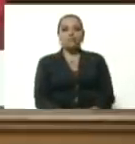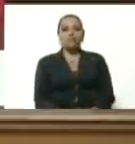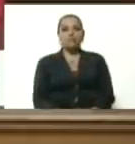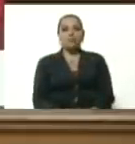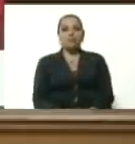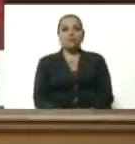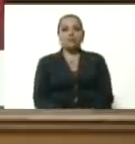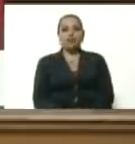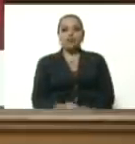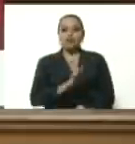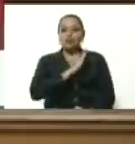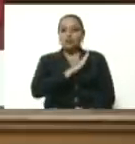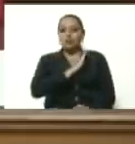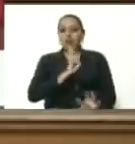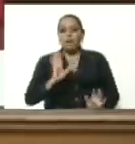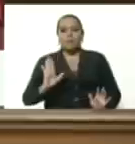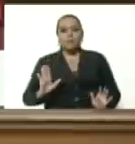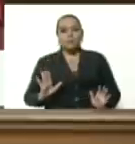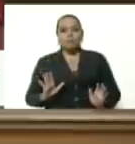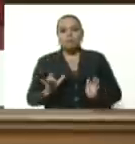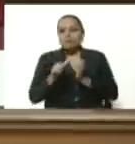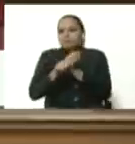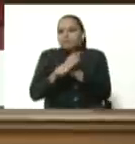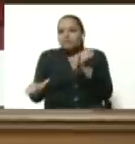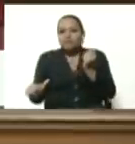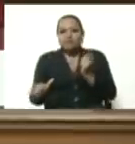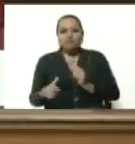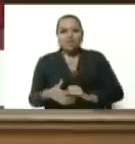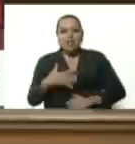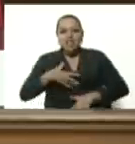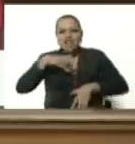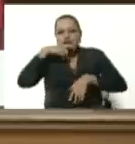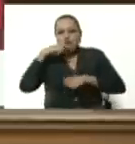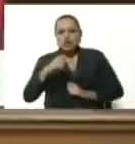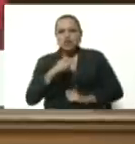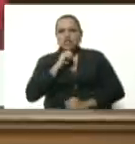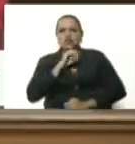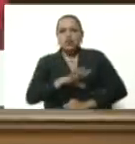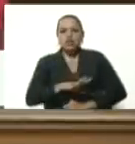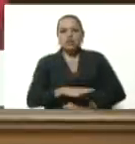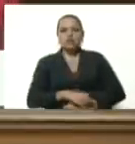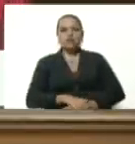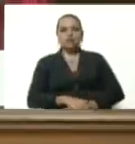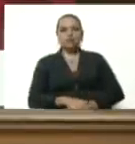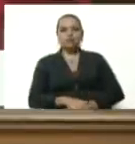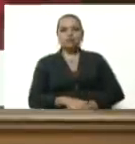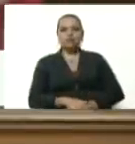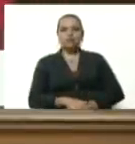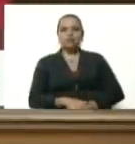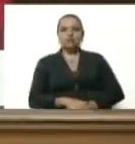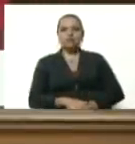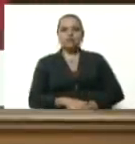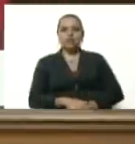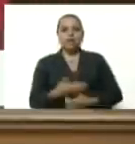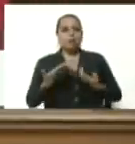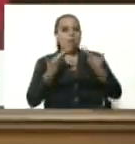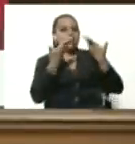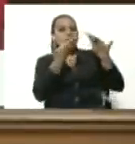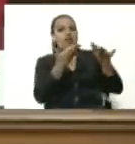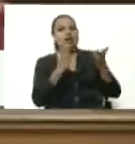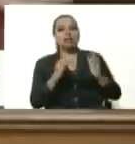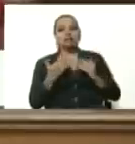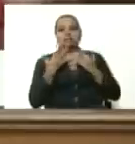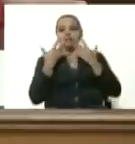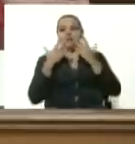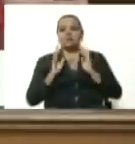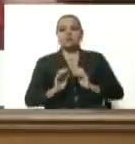eso, excremento de odio histórico también. Ya vienen estos a darle, vamos a darle un oxígeno.